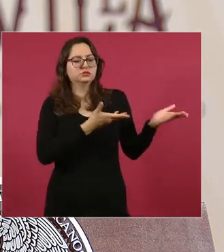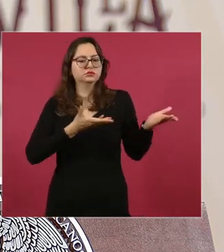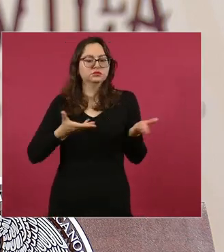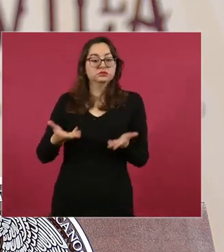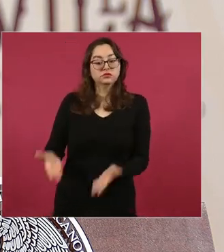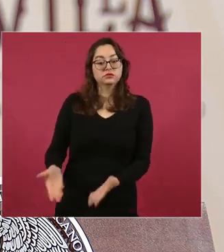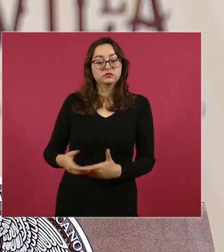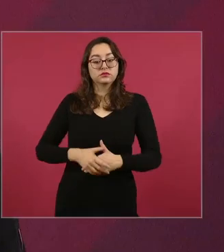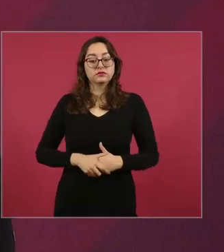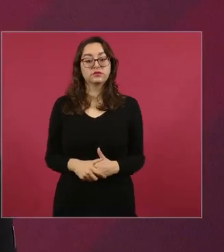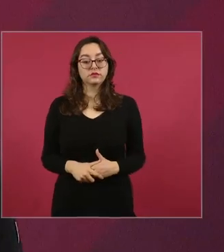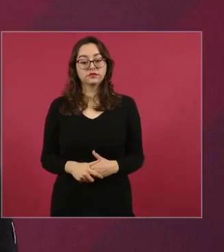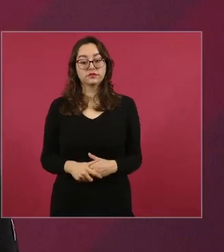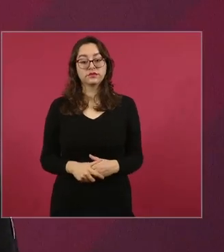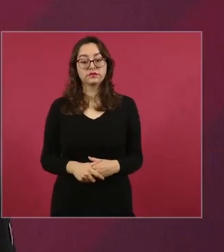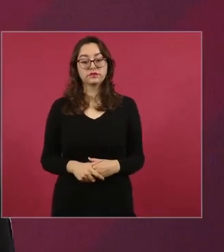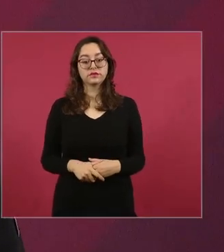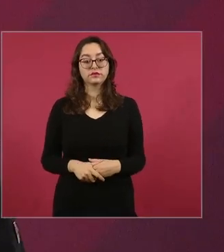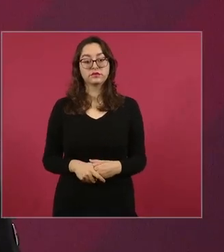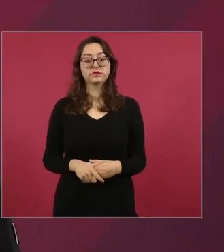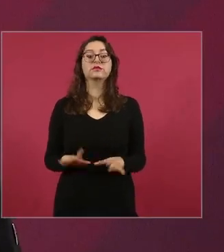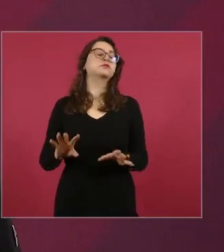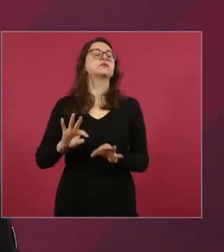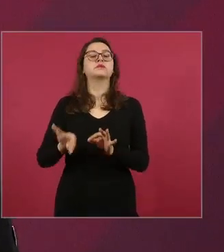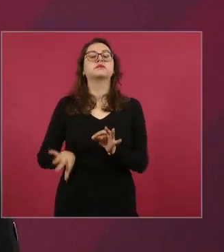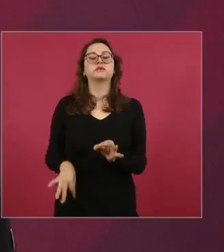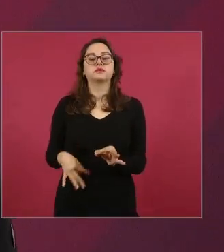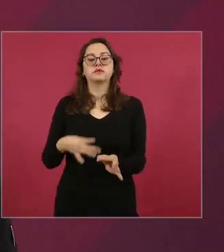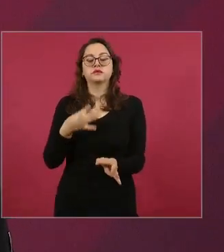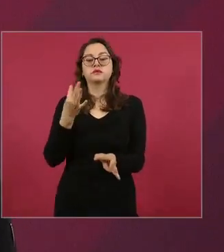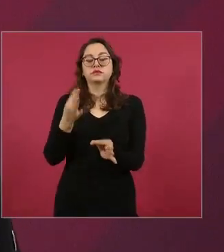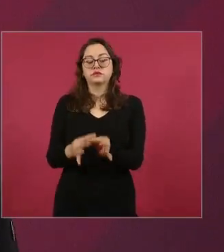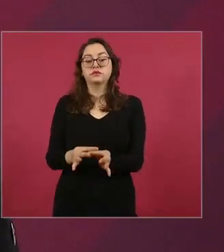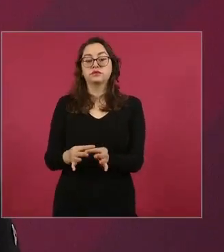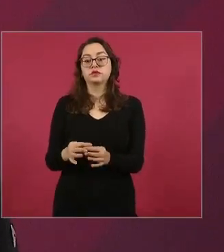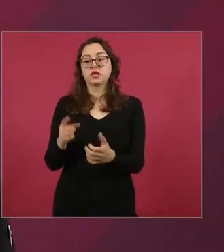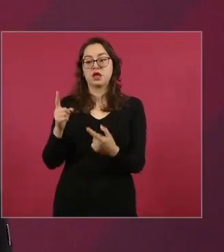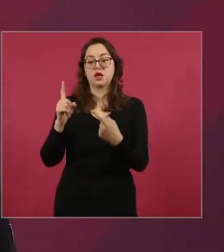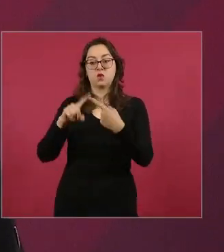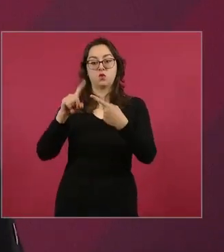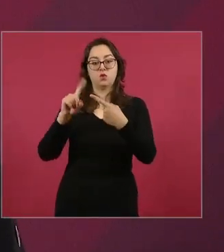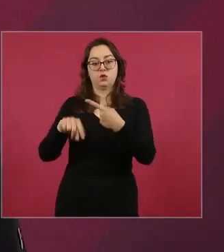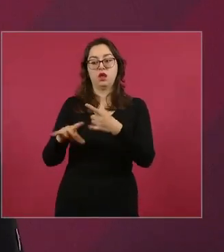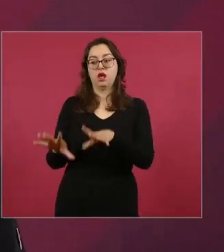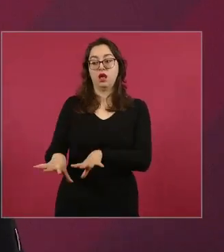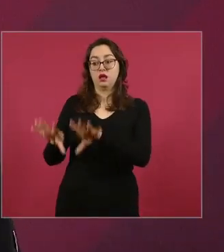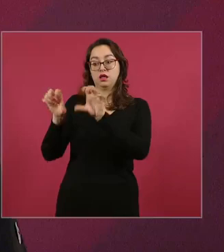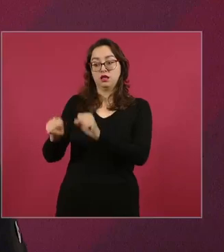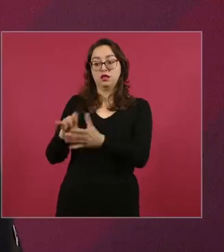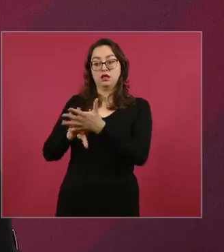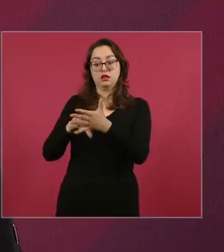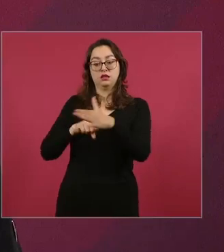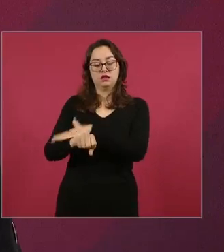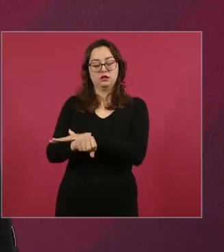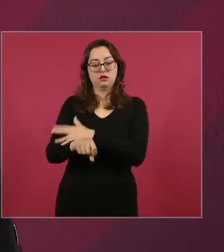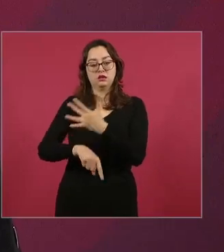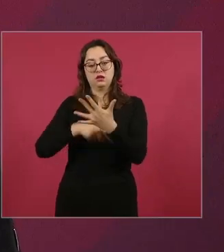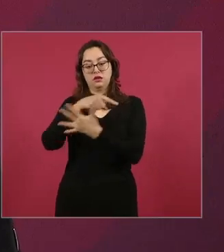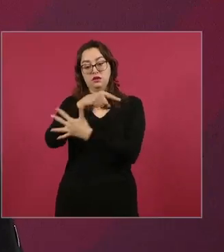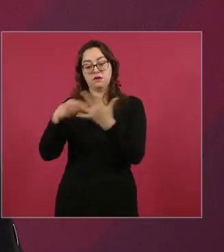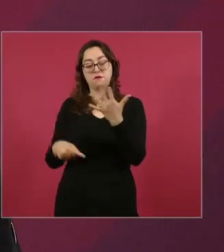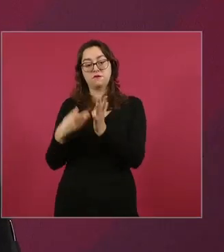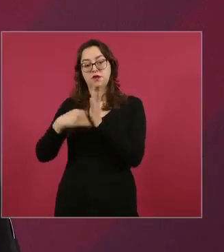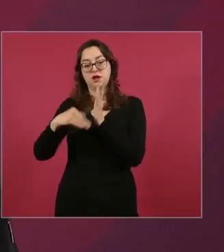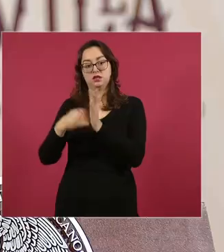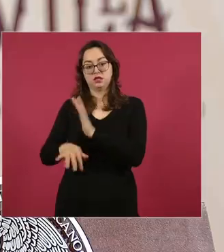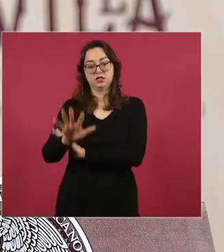Ministerial. Quienes dieron cumplimiento a la primera de 6 órdenes de aprehensión existentes en su contra, todas